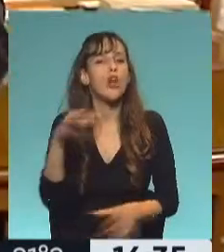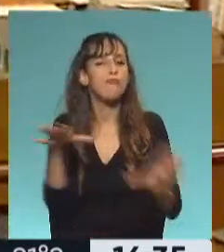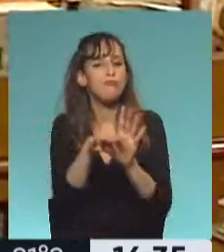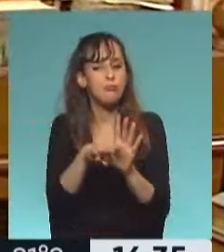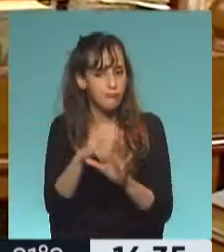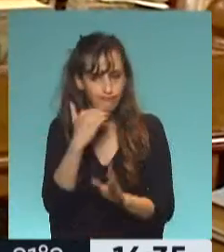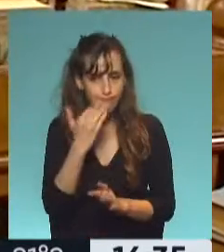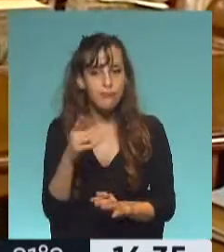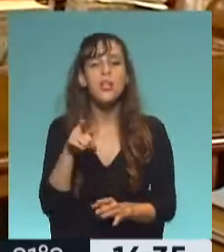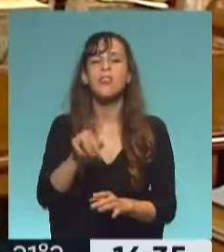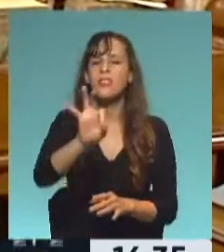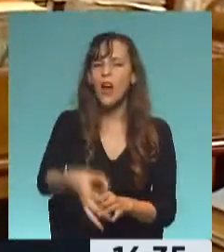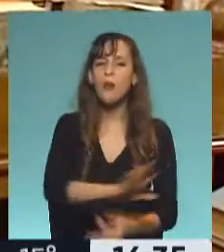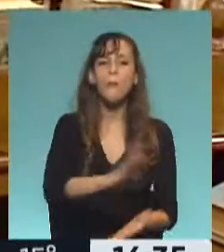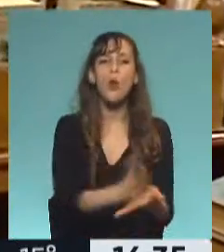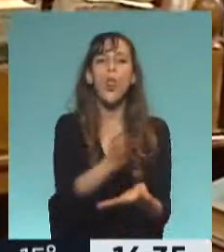edición?